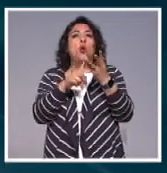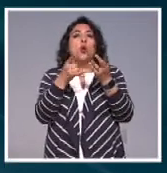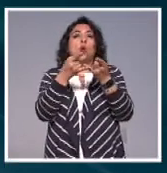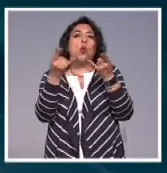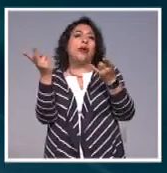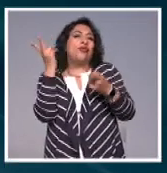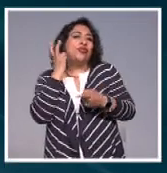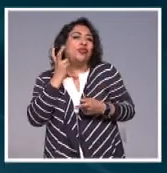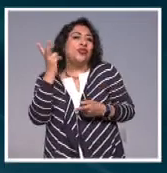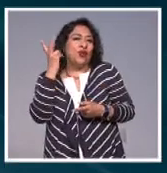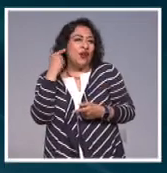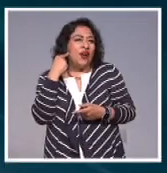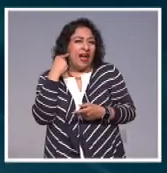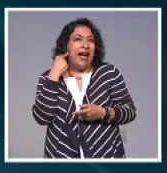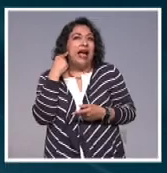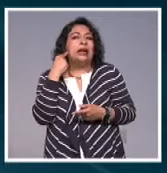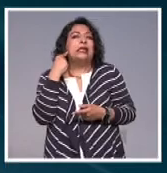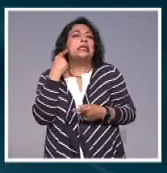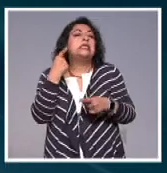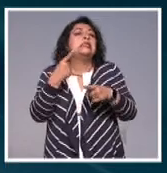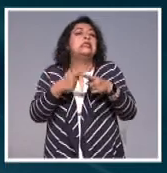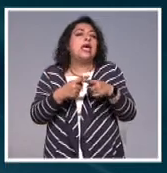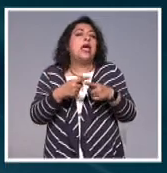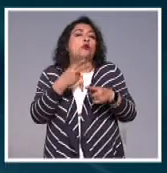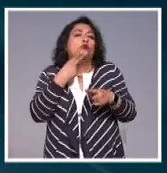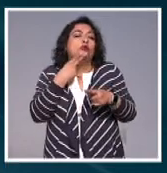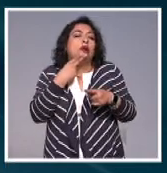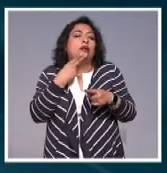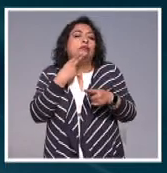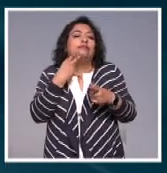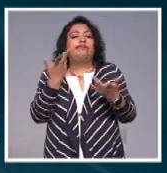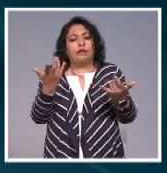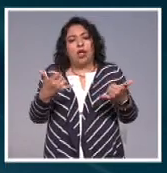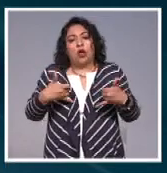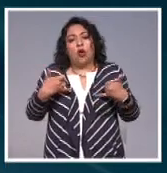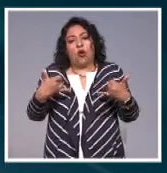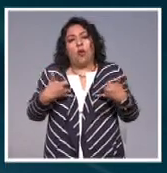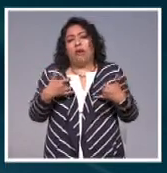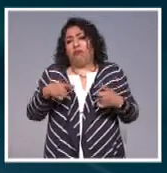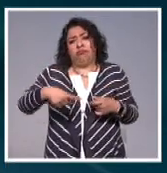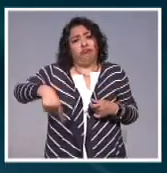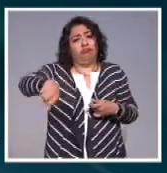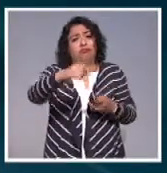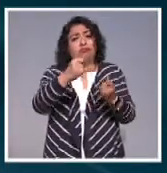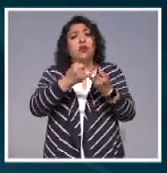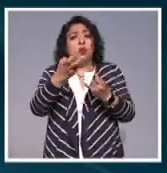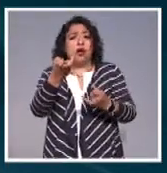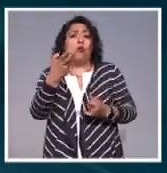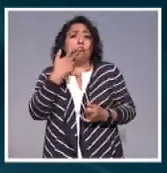audiocuentos. ¿Y saben quiénes lo están consumiendo? Jóvenes, sobre todo como ustedes.